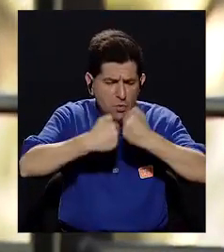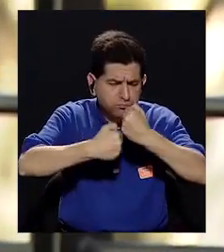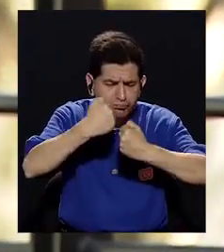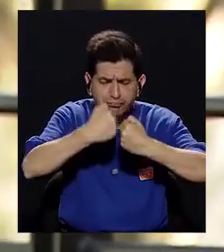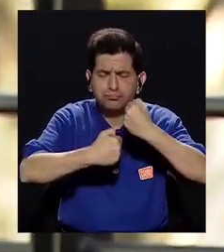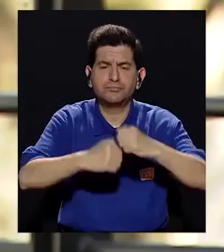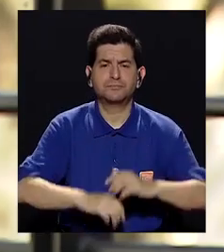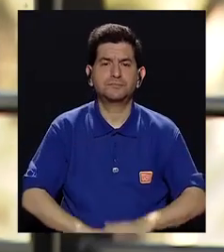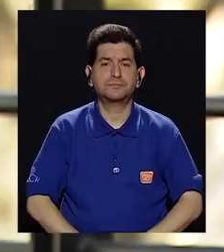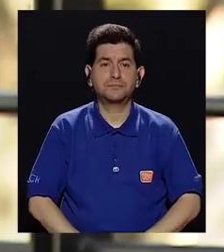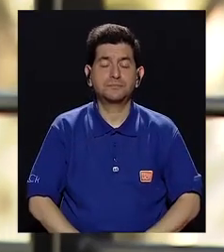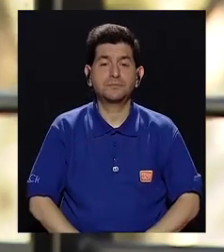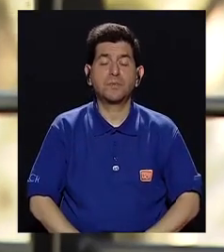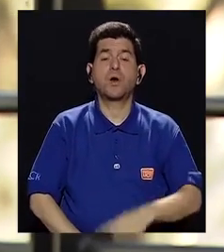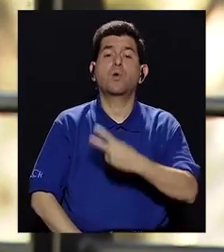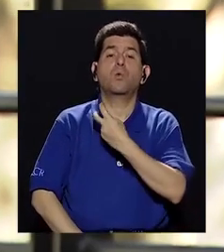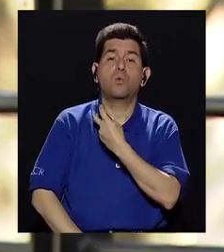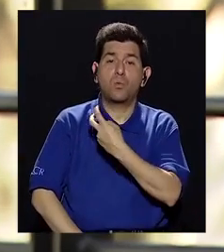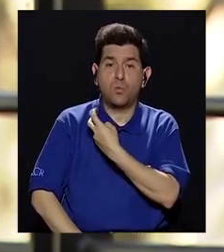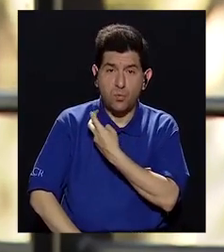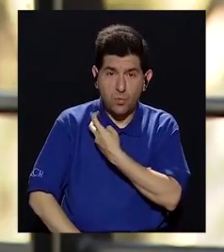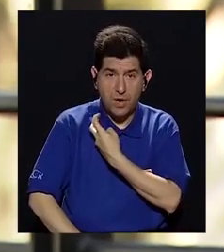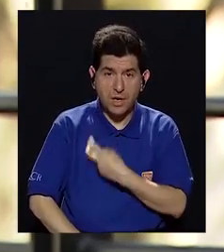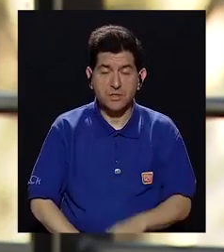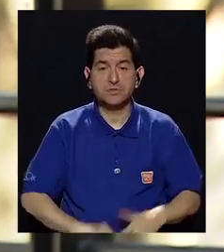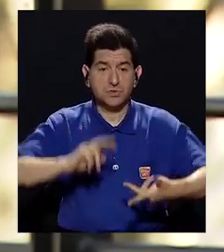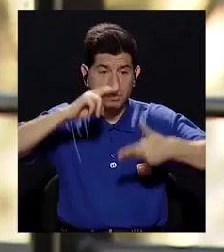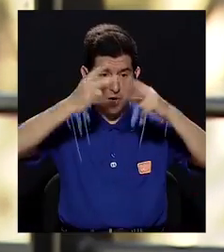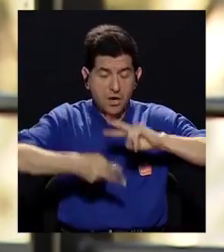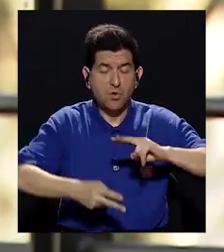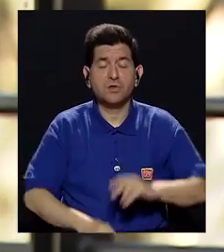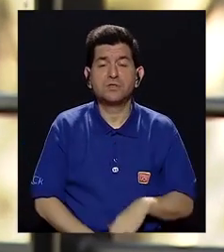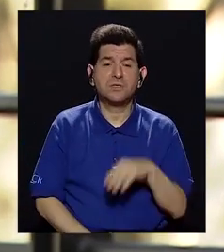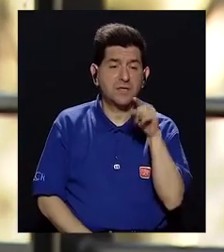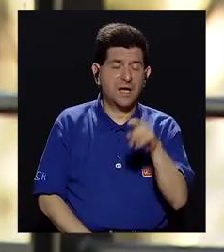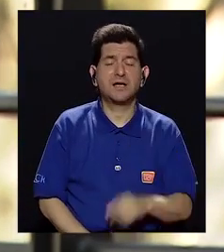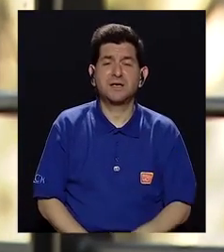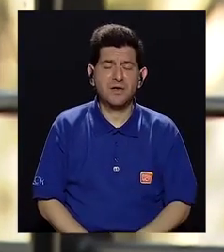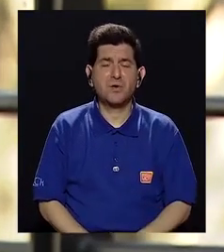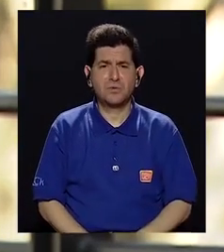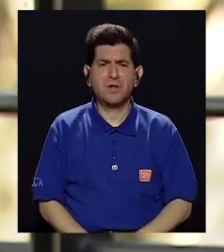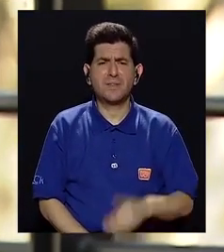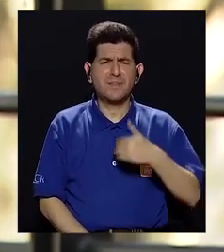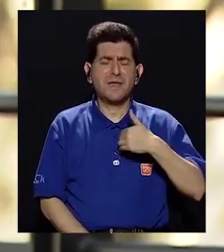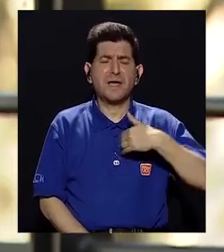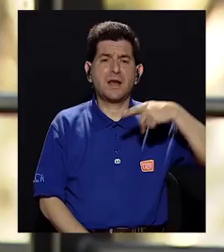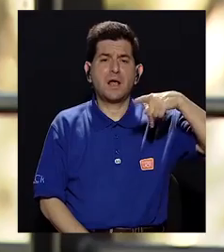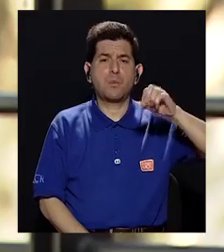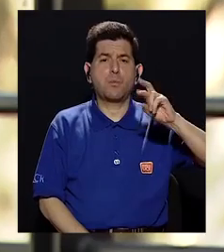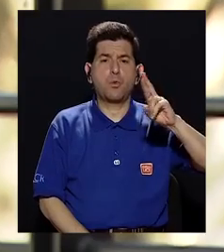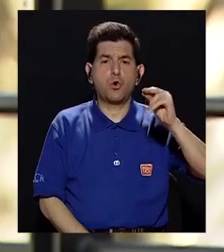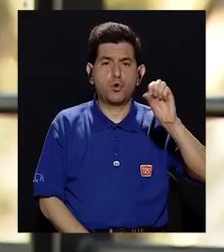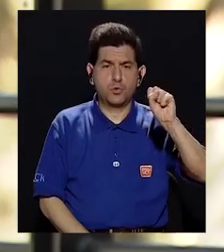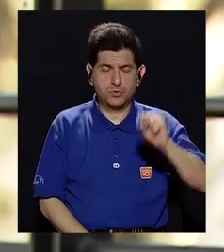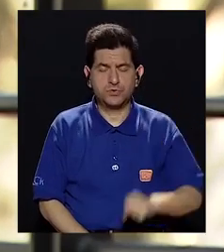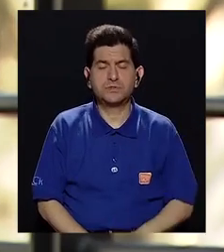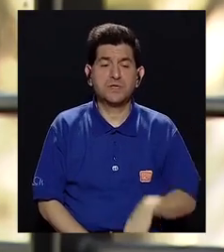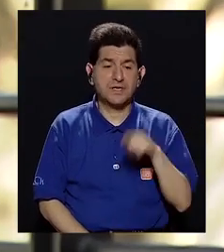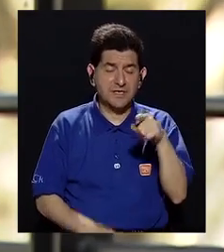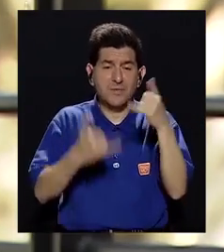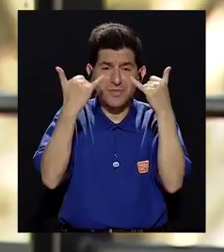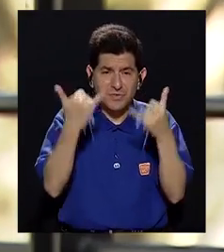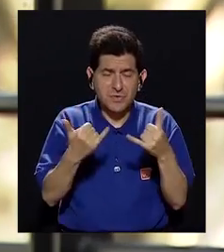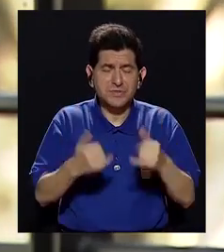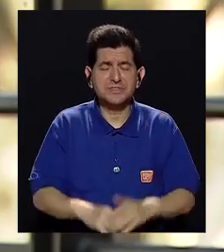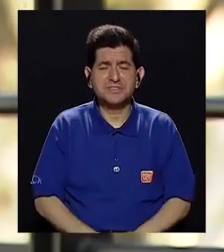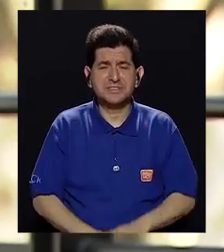entre las dos capas de cartílago. El hueso, al revés, es muy poroso, es muy rugoso. Y cuando ya alguien gasta todo